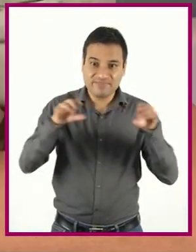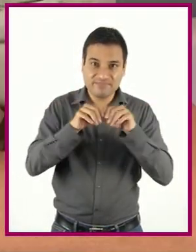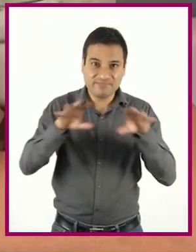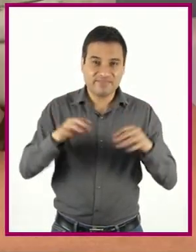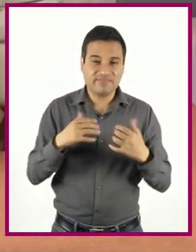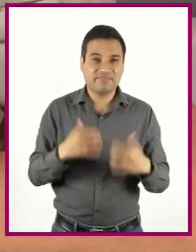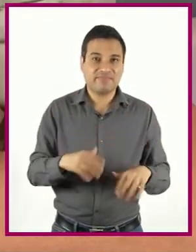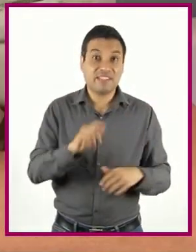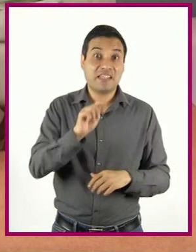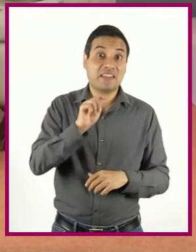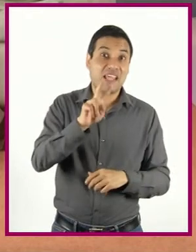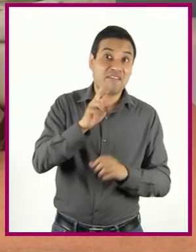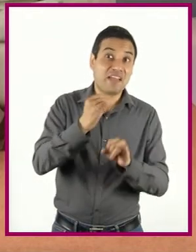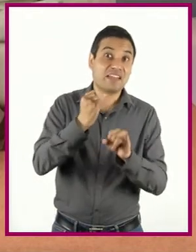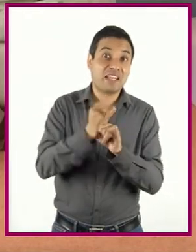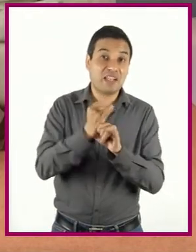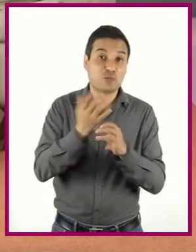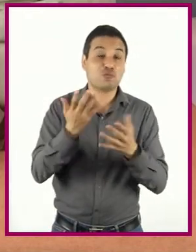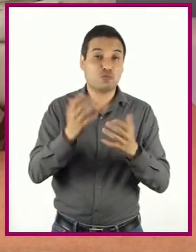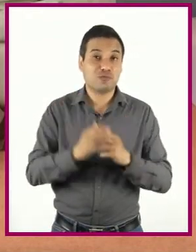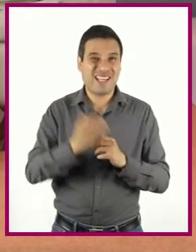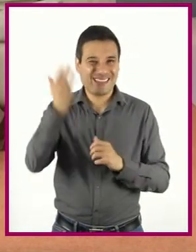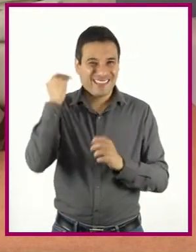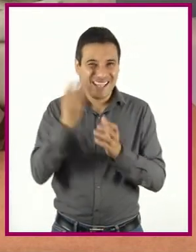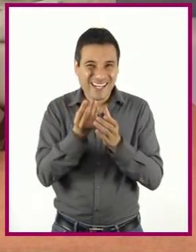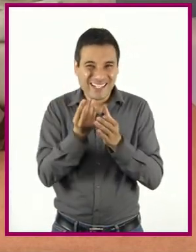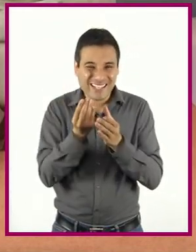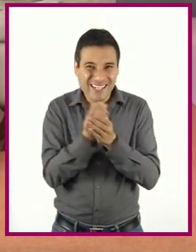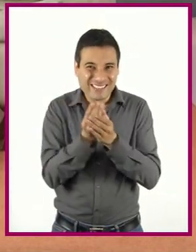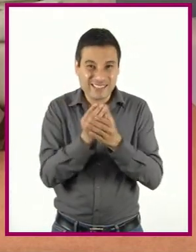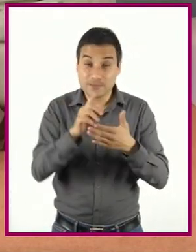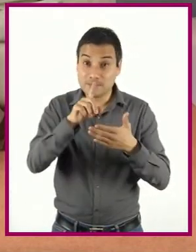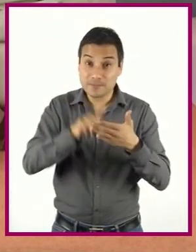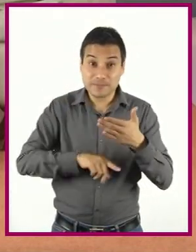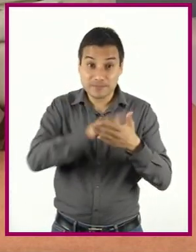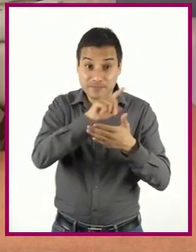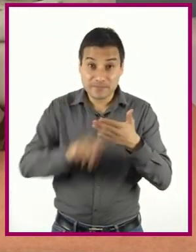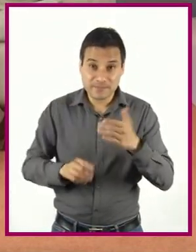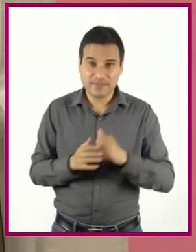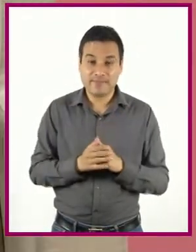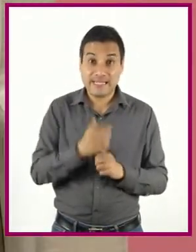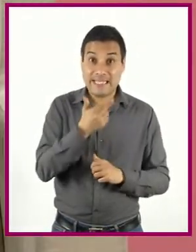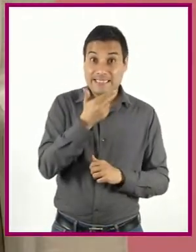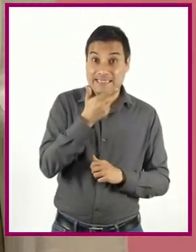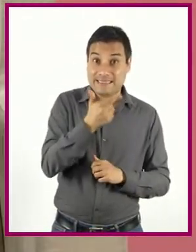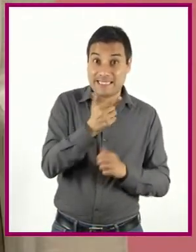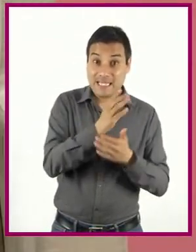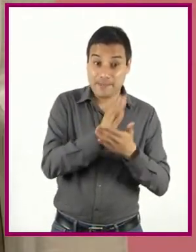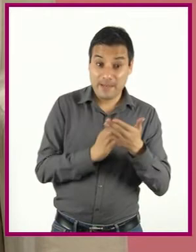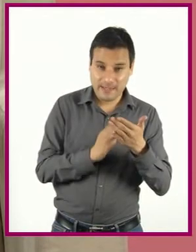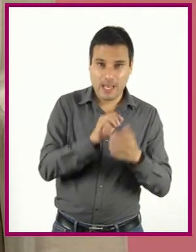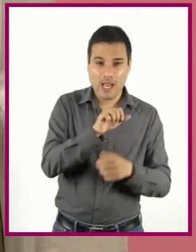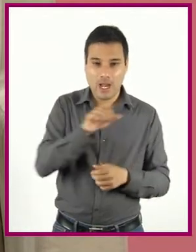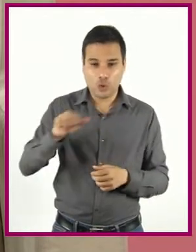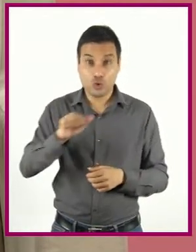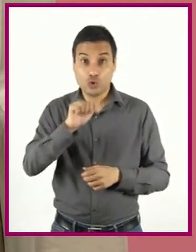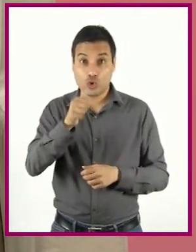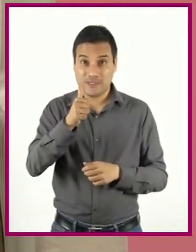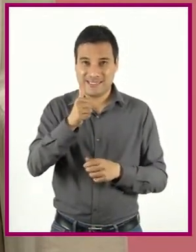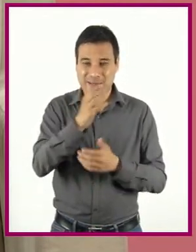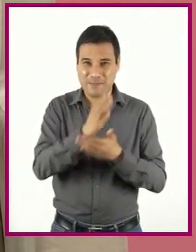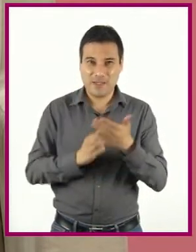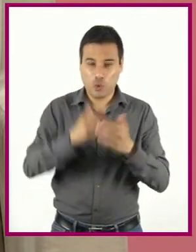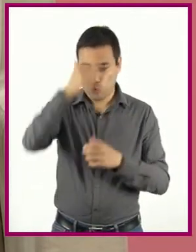brindaron a todos los estudiantes desde que se suspendieron las clases. Desde las 7:30 de la mañana hasta las 11:30 de la noche,